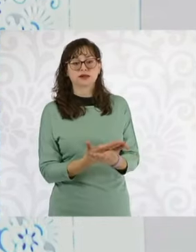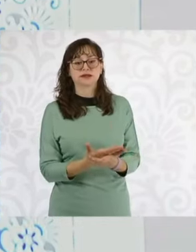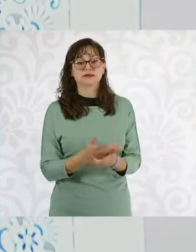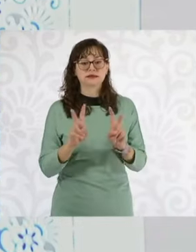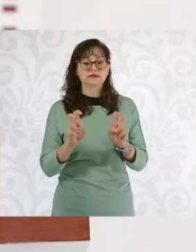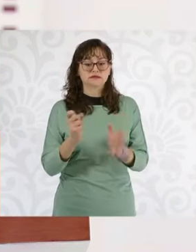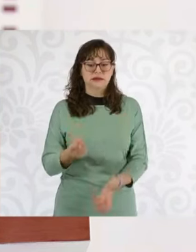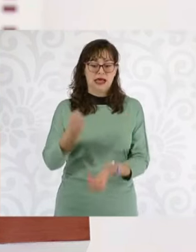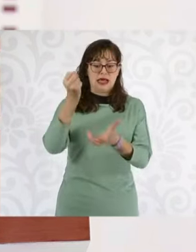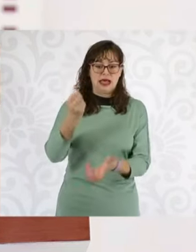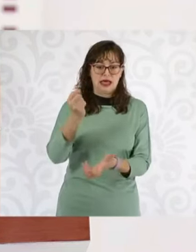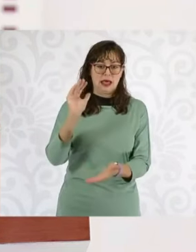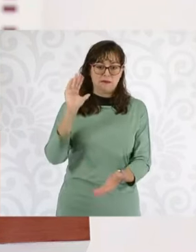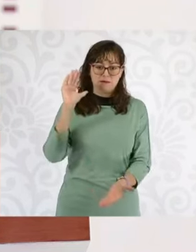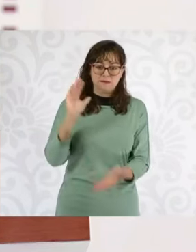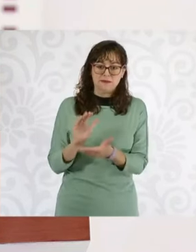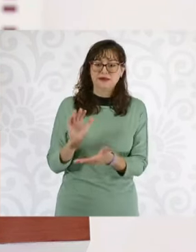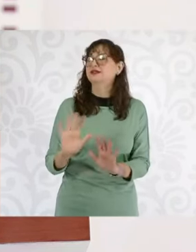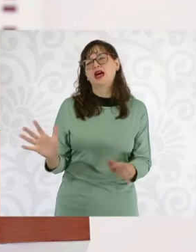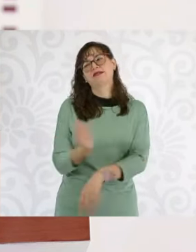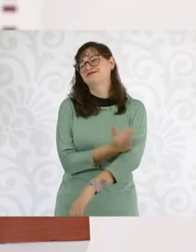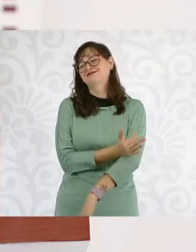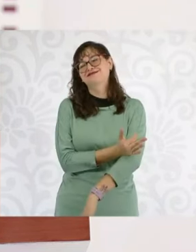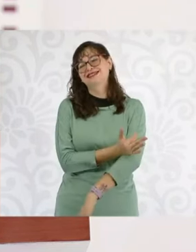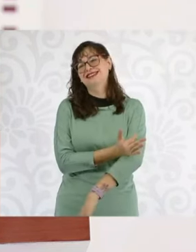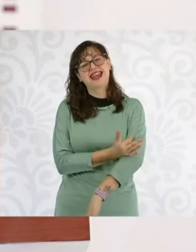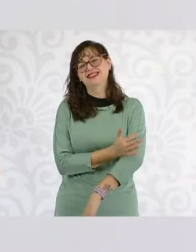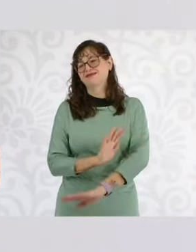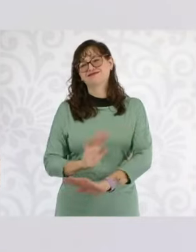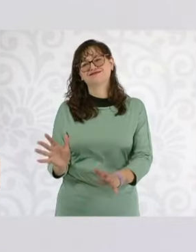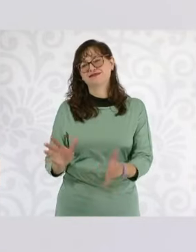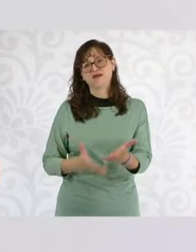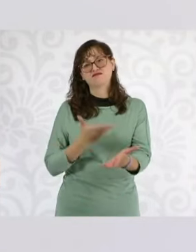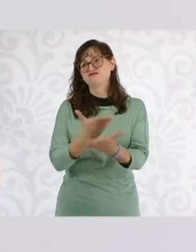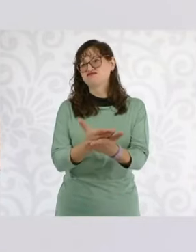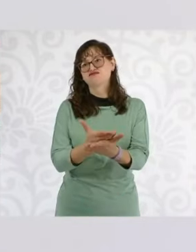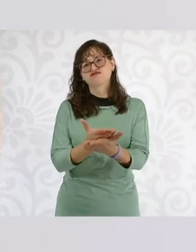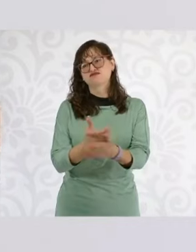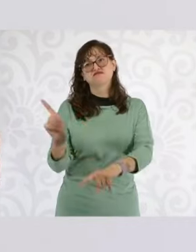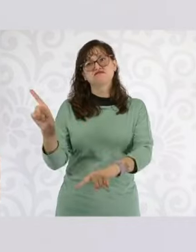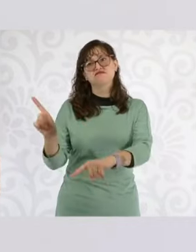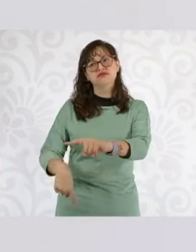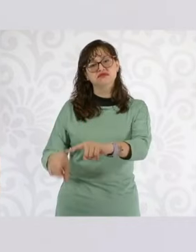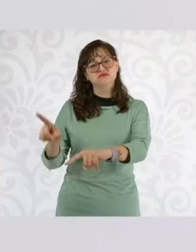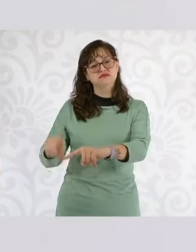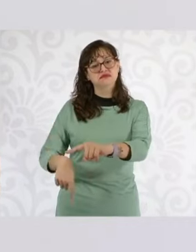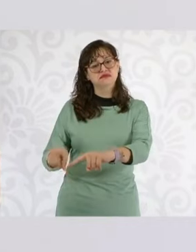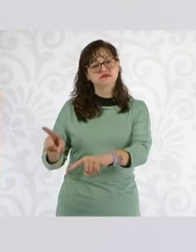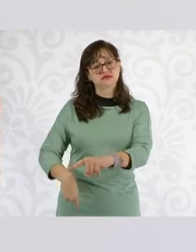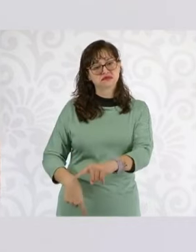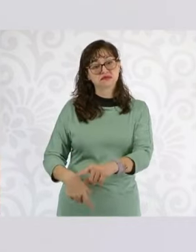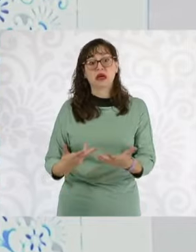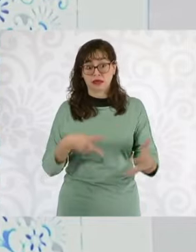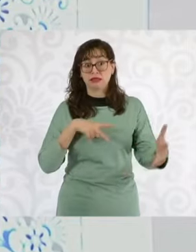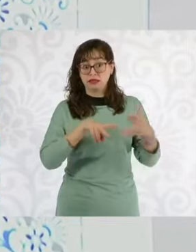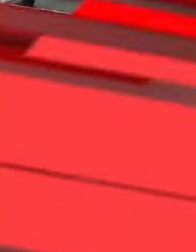gastos, pero así que pues ya es muy tarde, ¿no? Ya está la propuesta ahí en el Congreso, y que sepan las y los mexicanos que va a